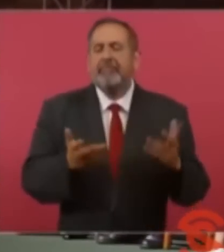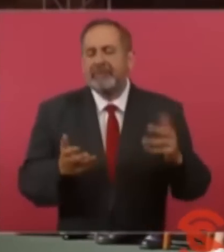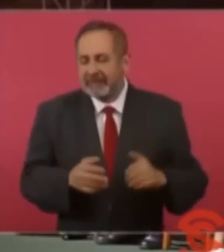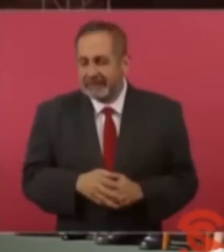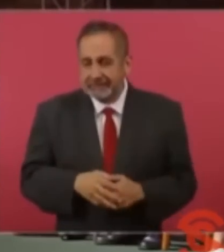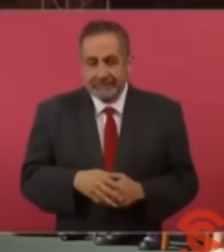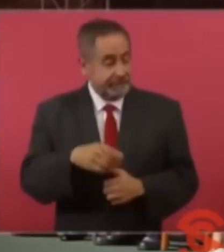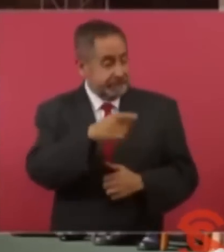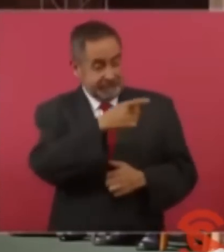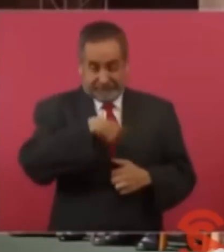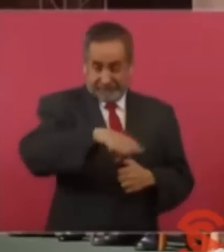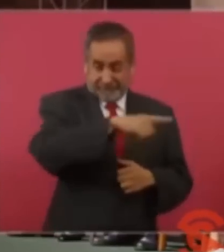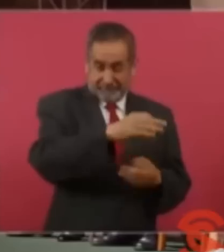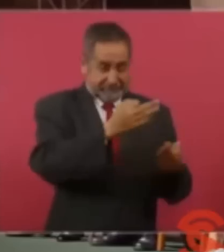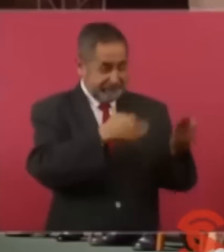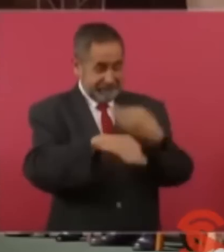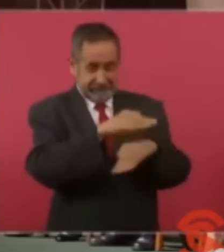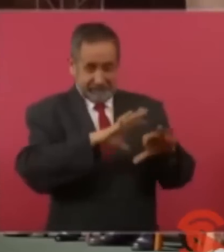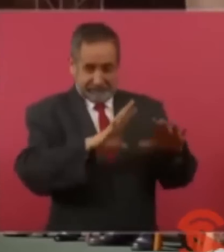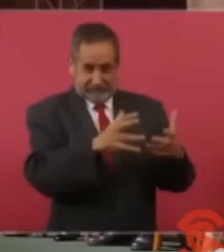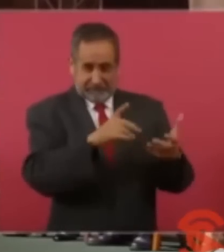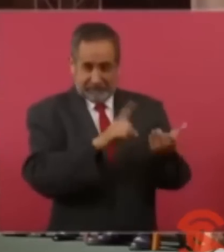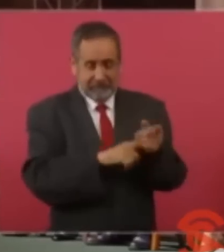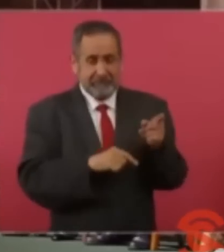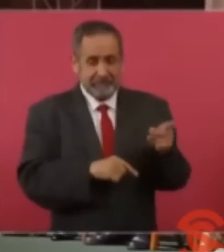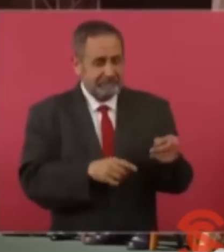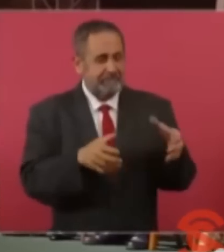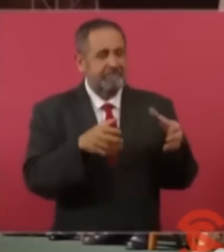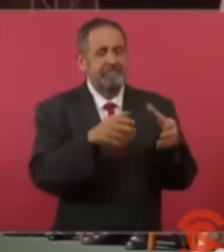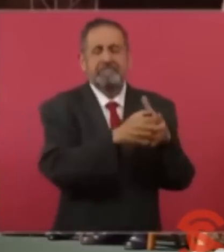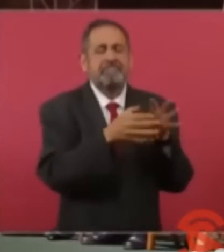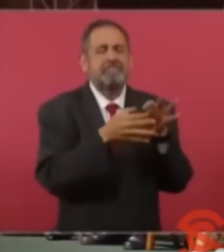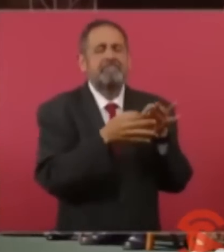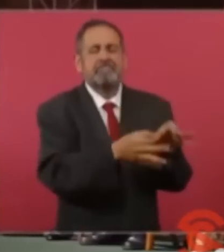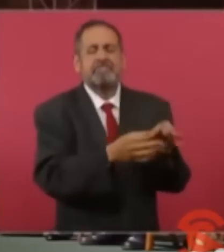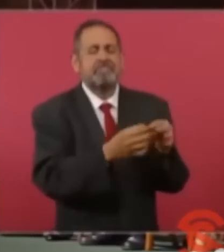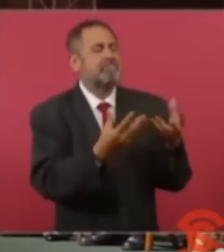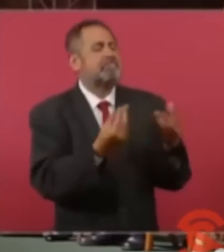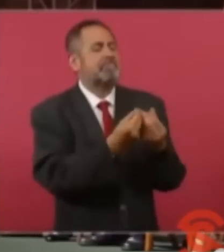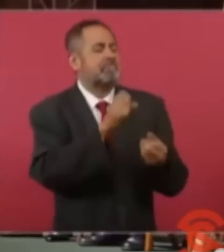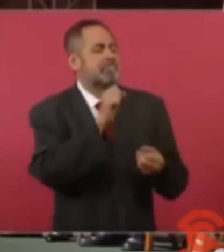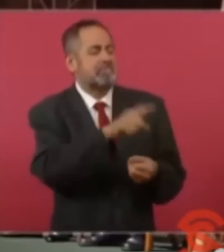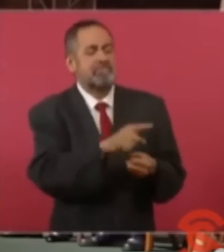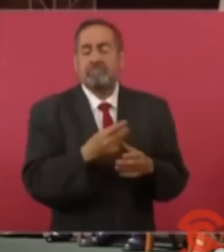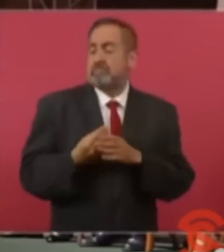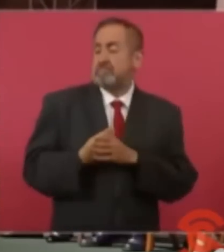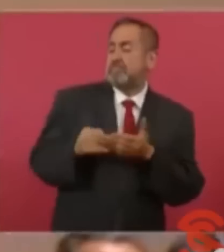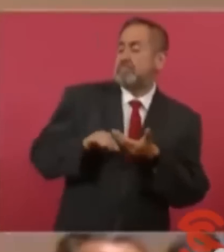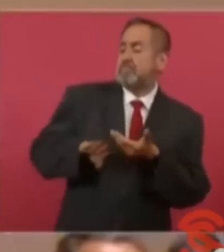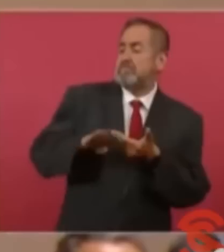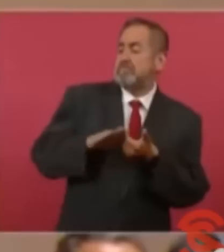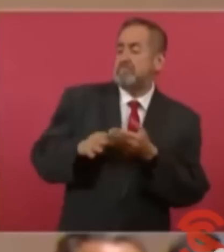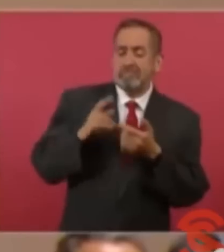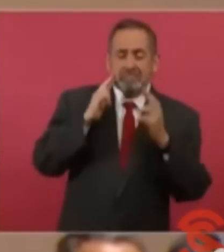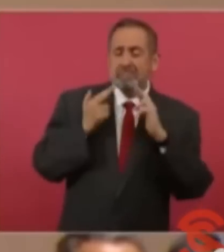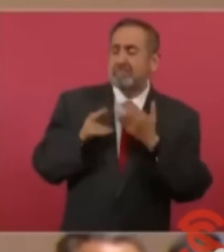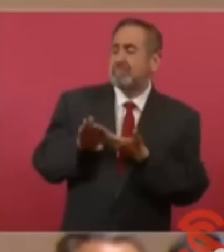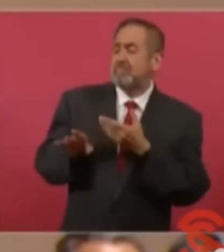Aunque a todos ellos los une el clasismo y el racismo,